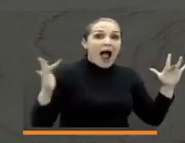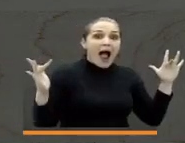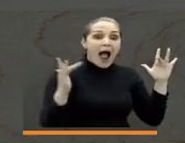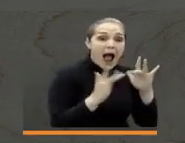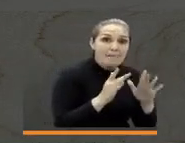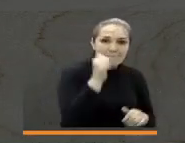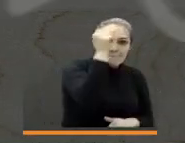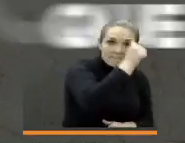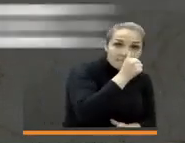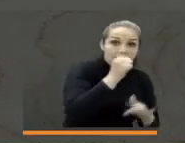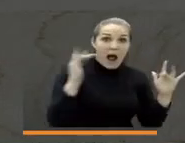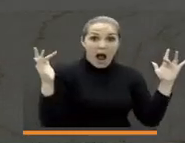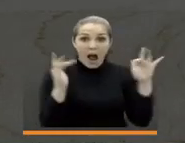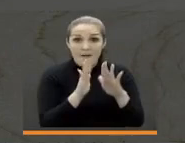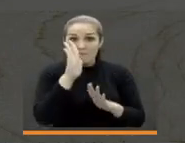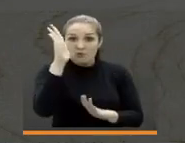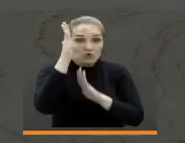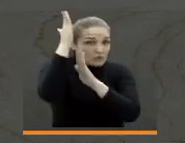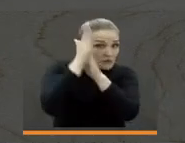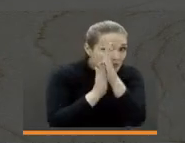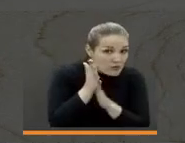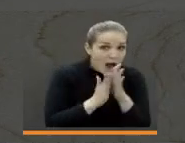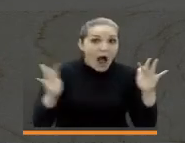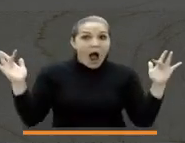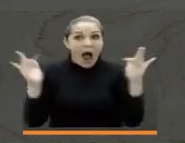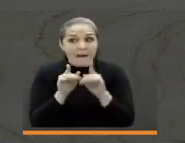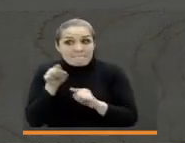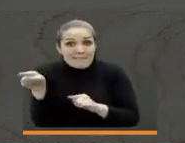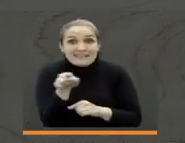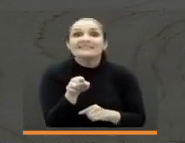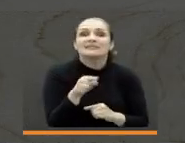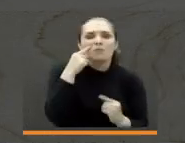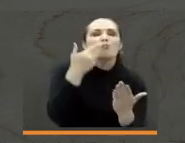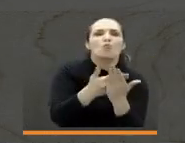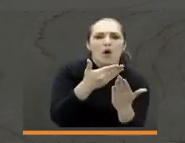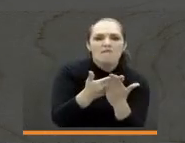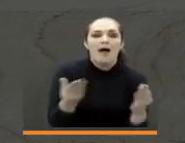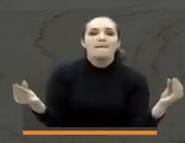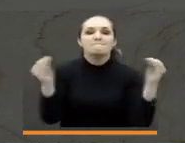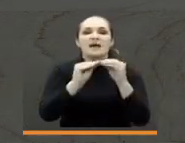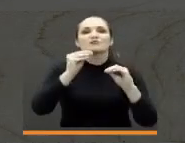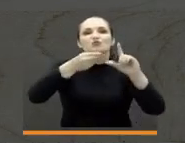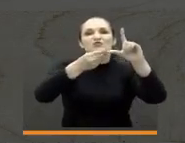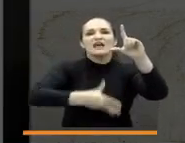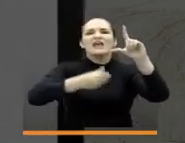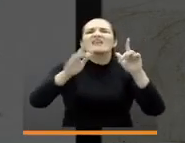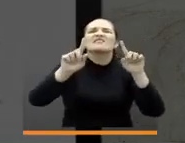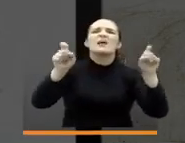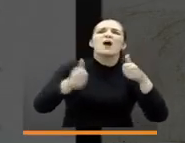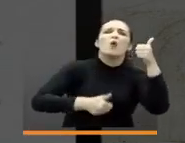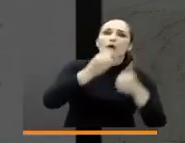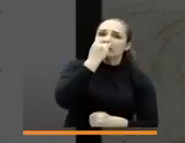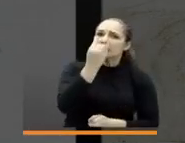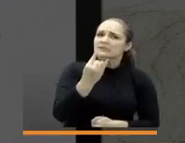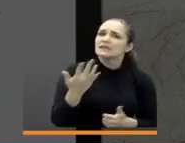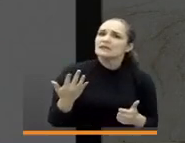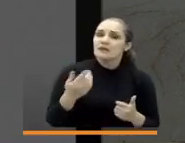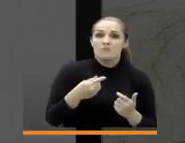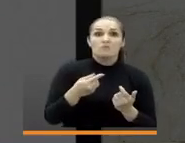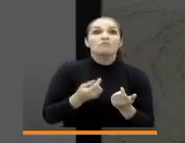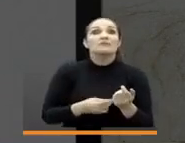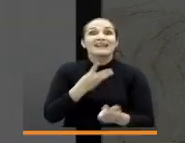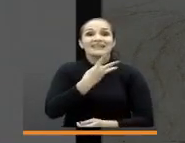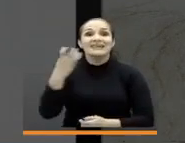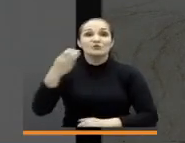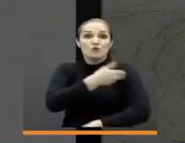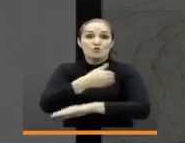mencionadas y presentar una miniserie que plantee la importancia de la comunidad a la que pertenece. Muy atentos, porque son 300 millones de